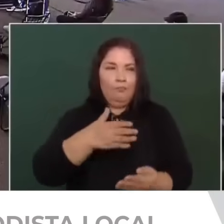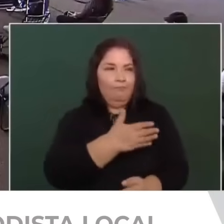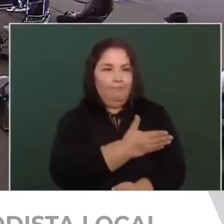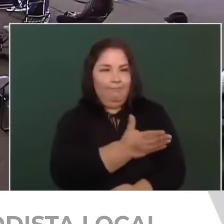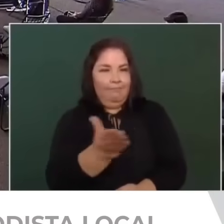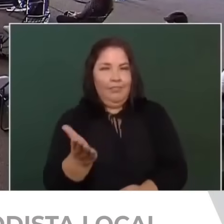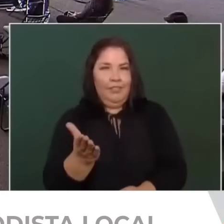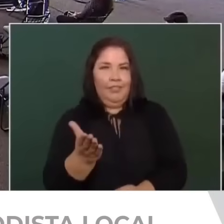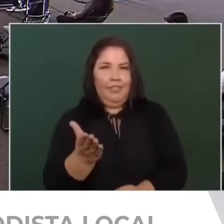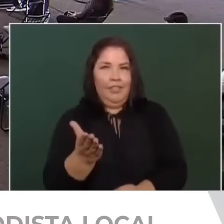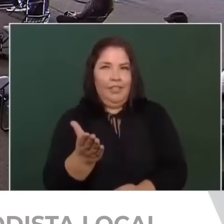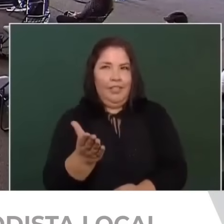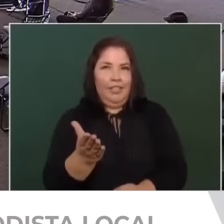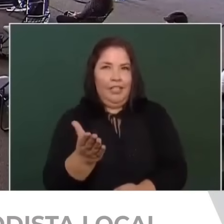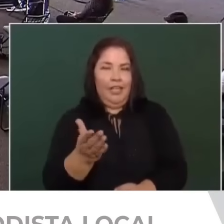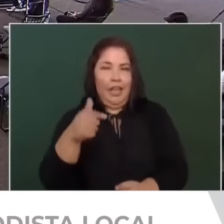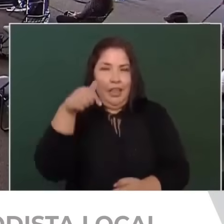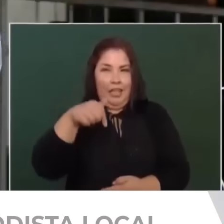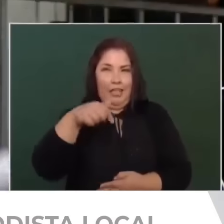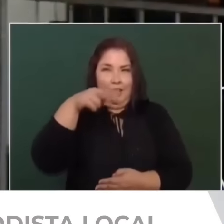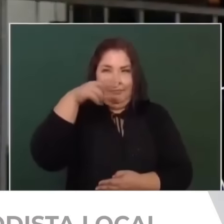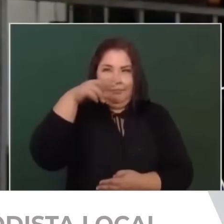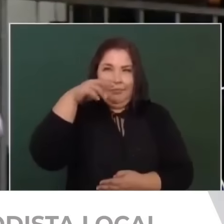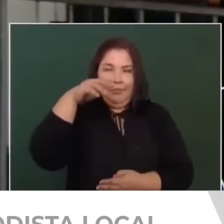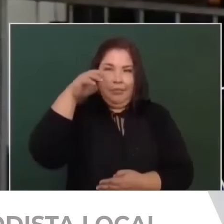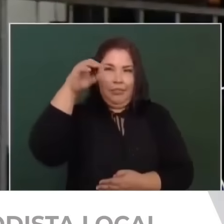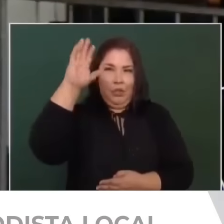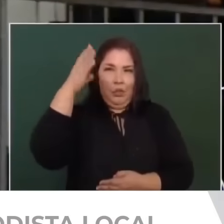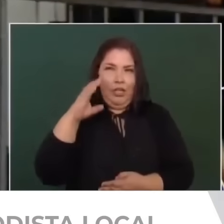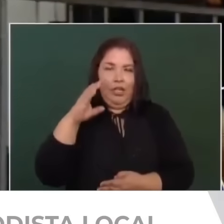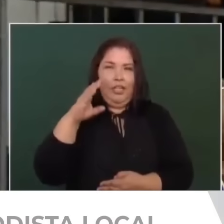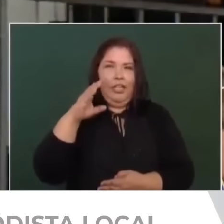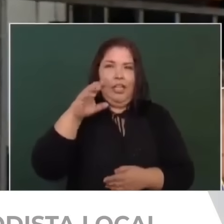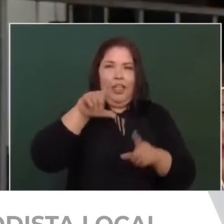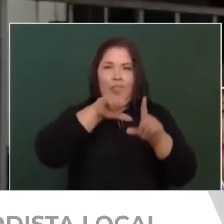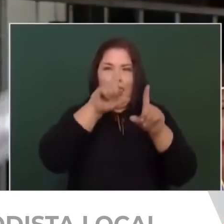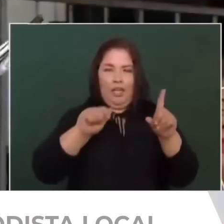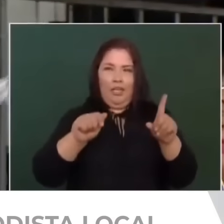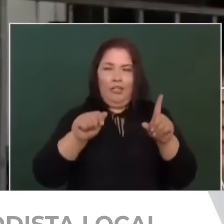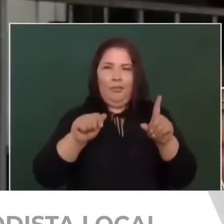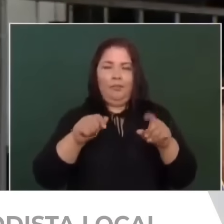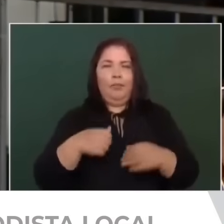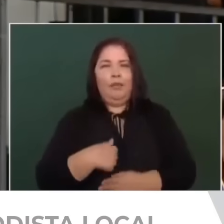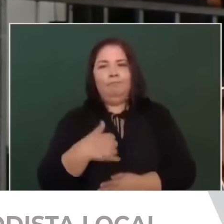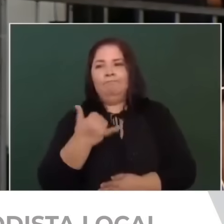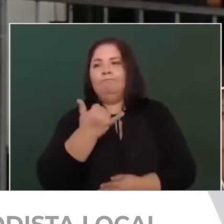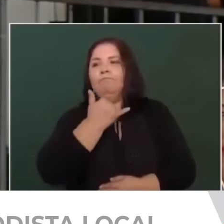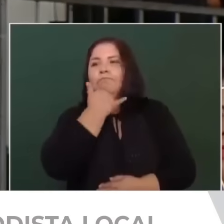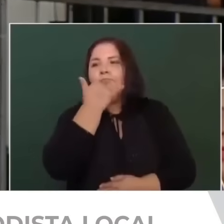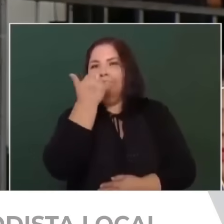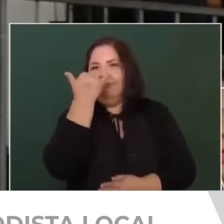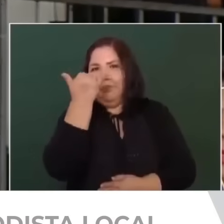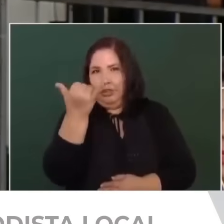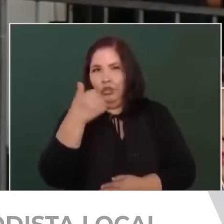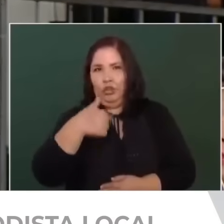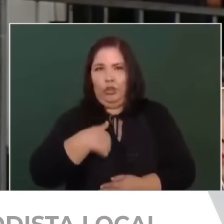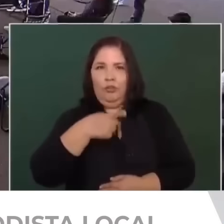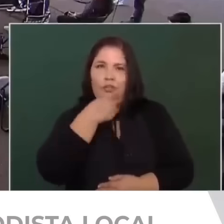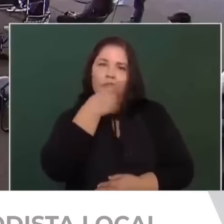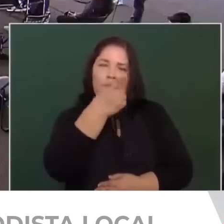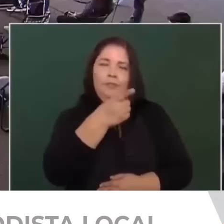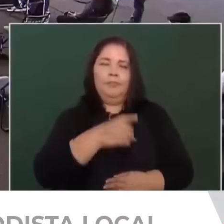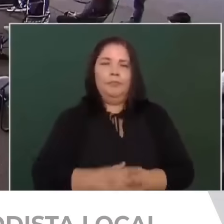colegas locales y nacionales me van a disculpar por lo que voy a decirle esta